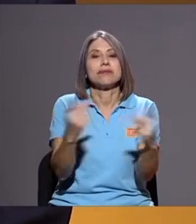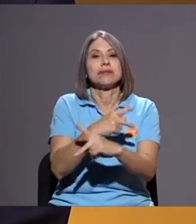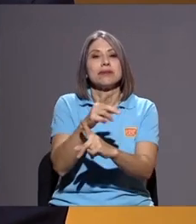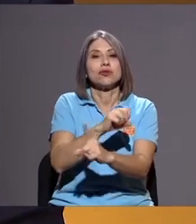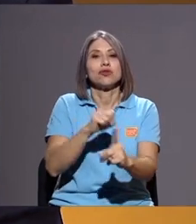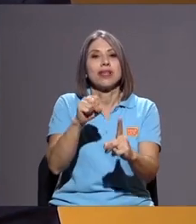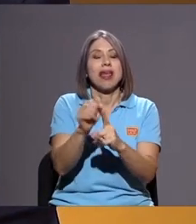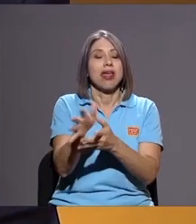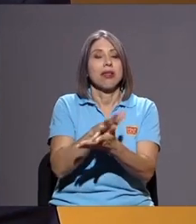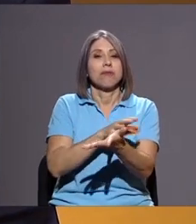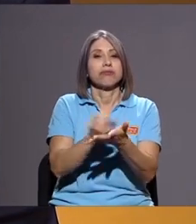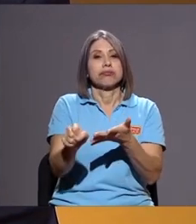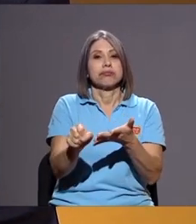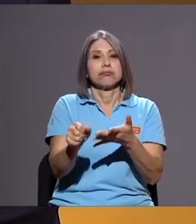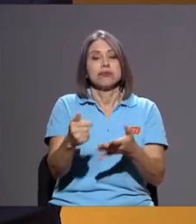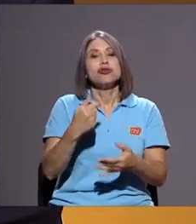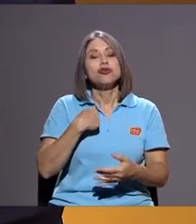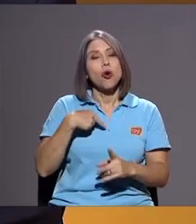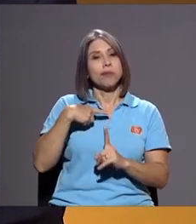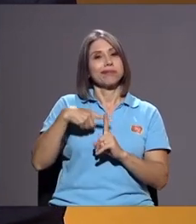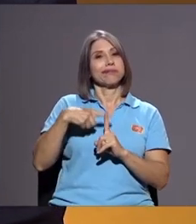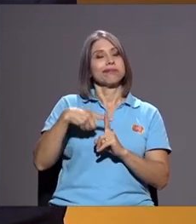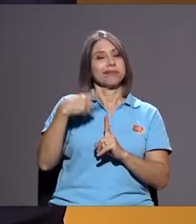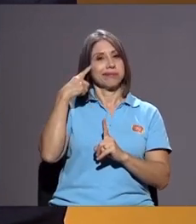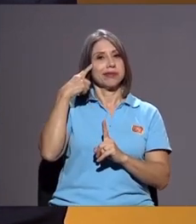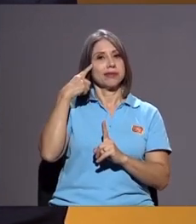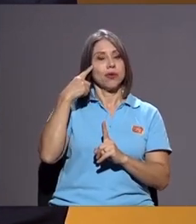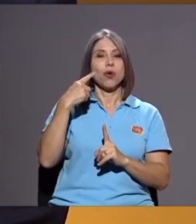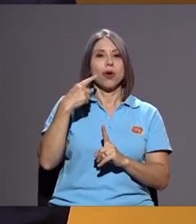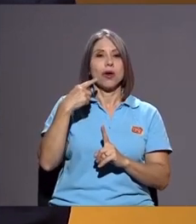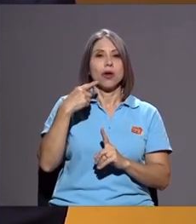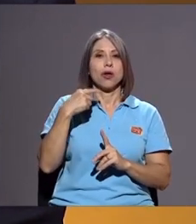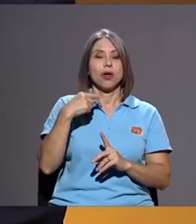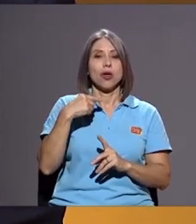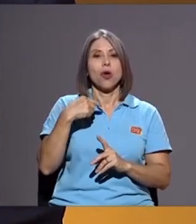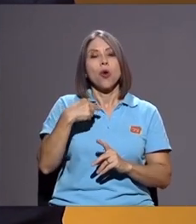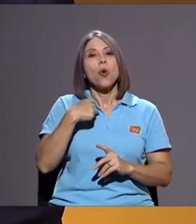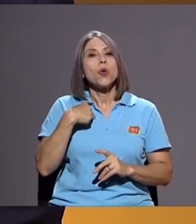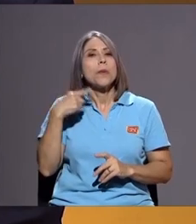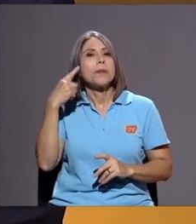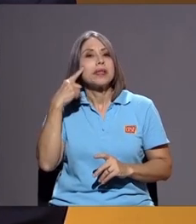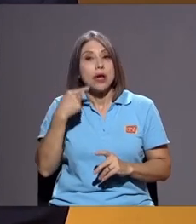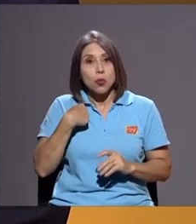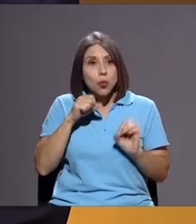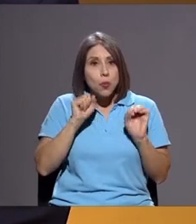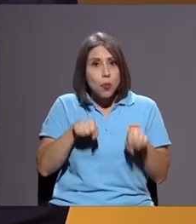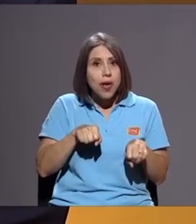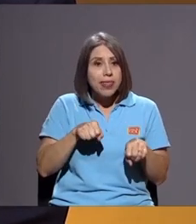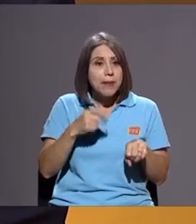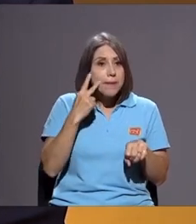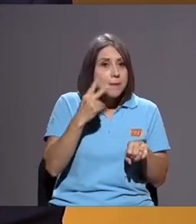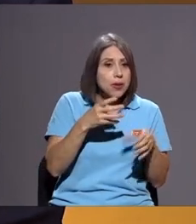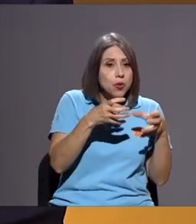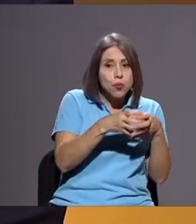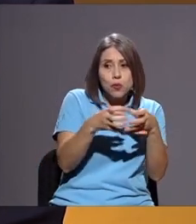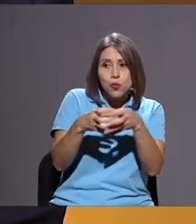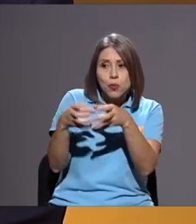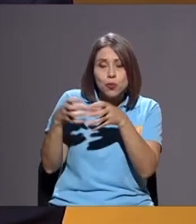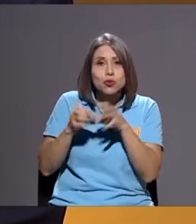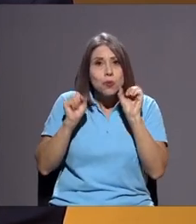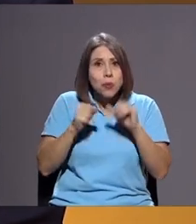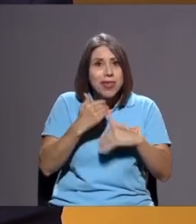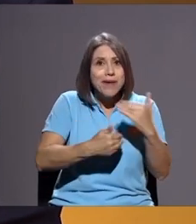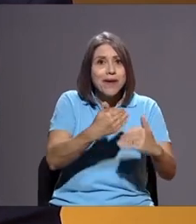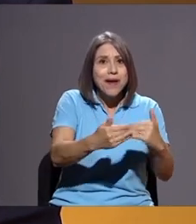yo soy optimista en que uno podría encontrar los grupos para poder hacerlo soy pesimista cuando las